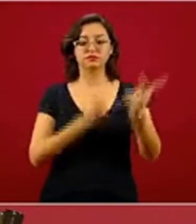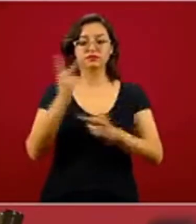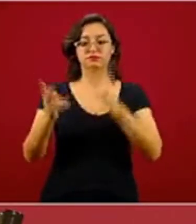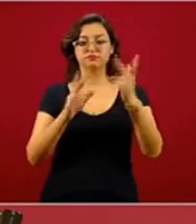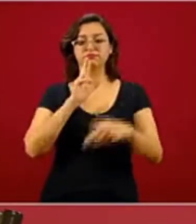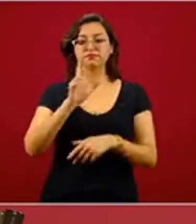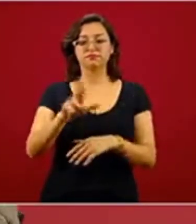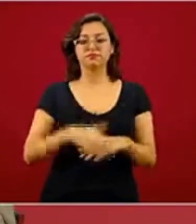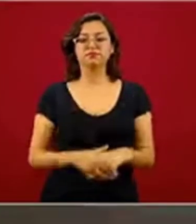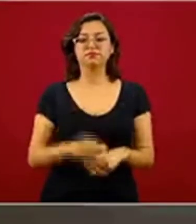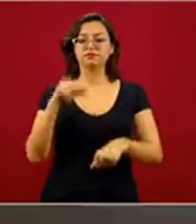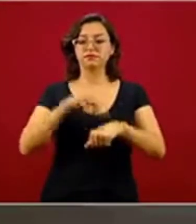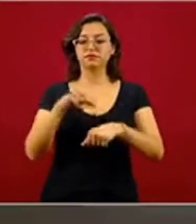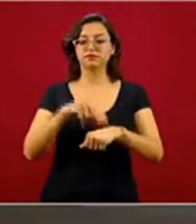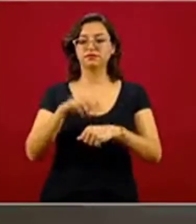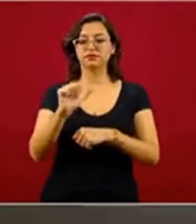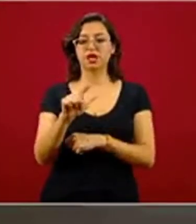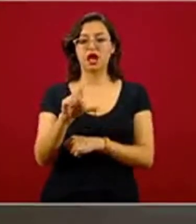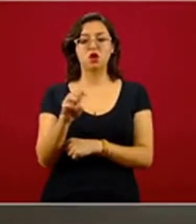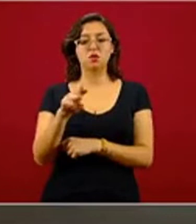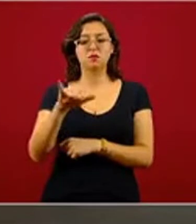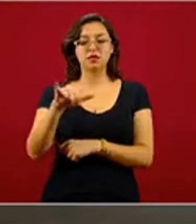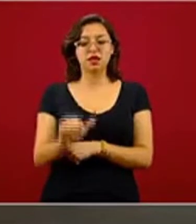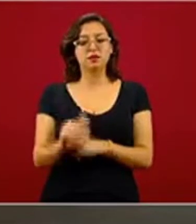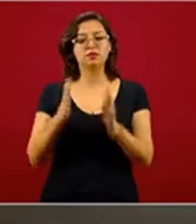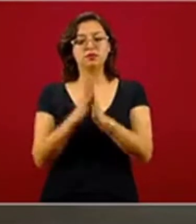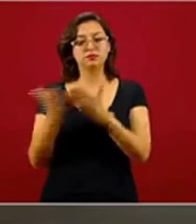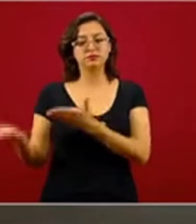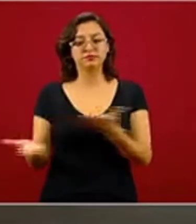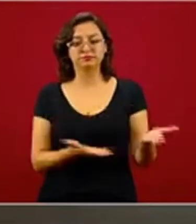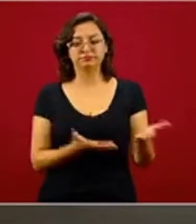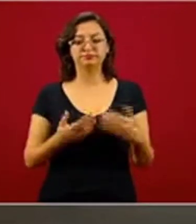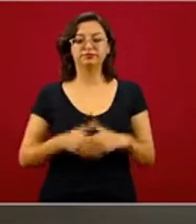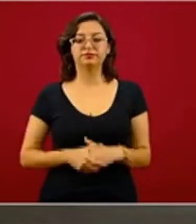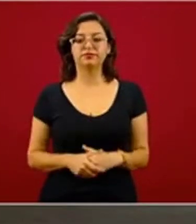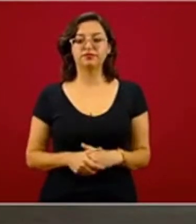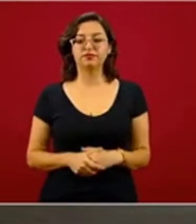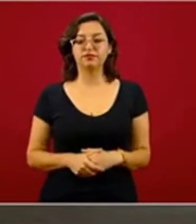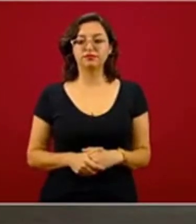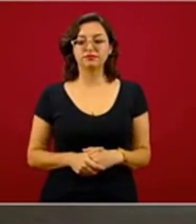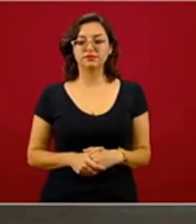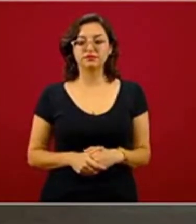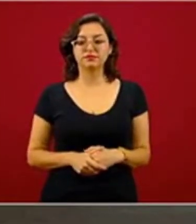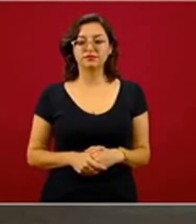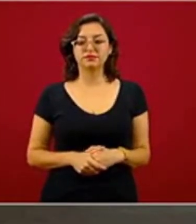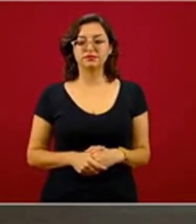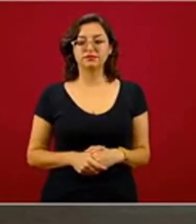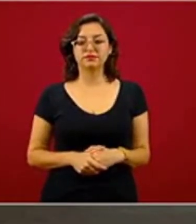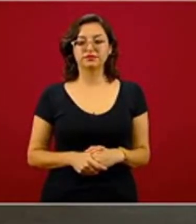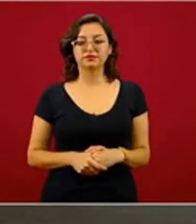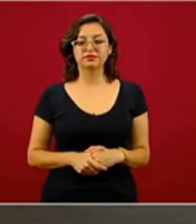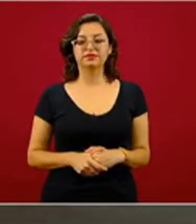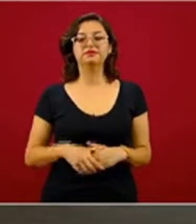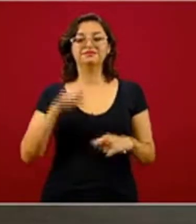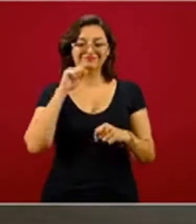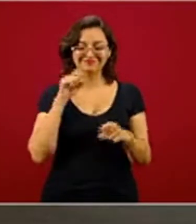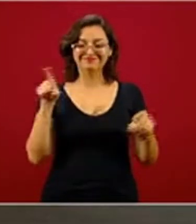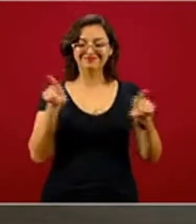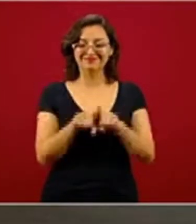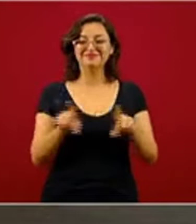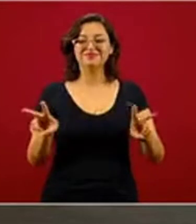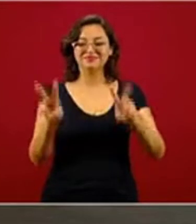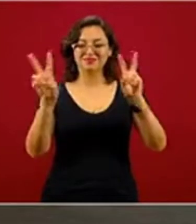pido al doctor Alomía, si es tan amable de presentar. Con mucho gusto, señor secretario. Muy buenas. y también la parte